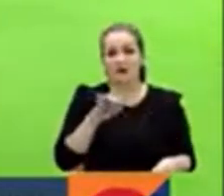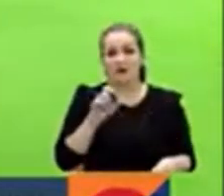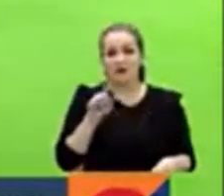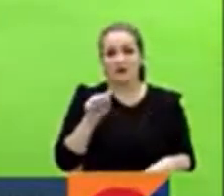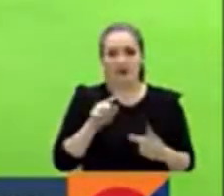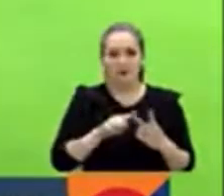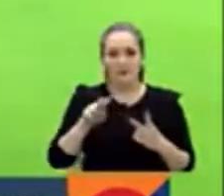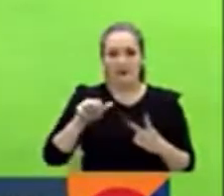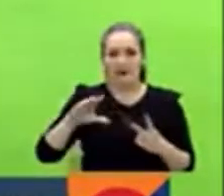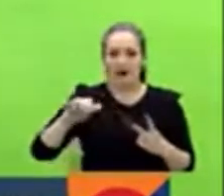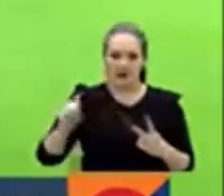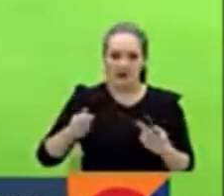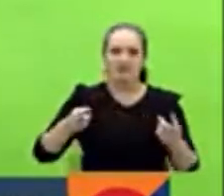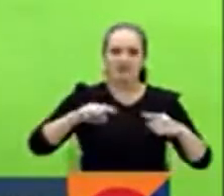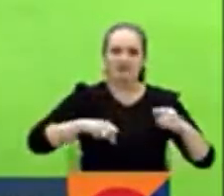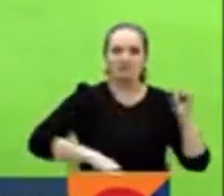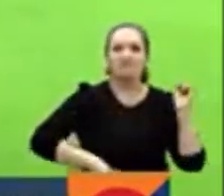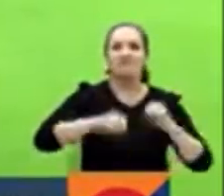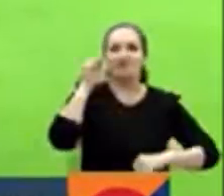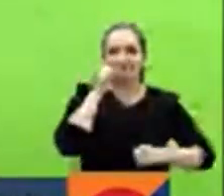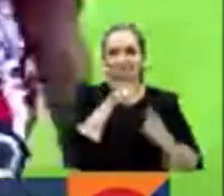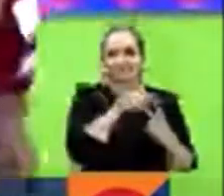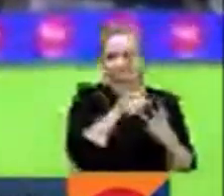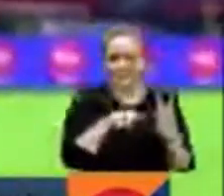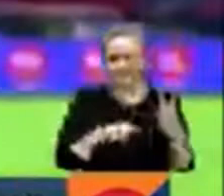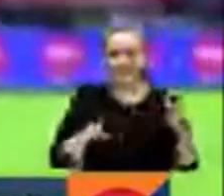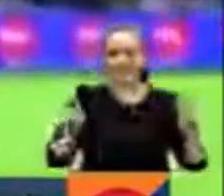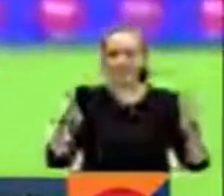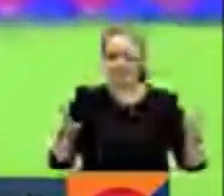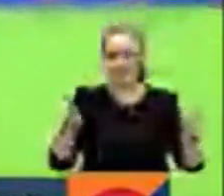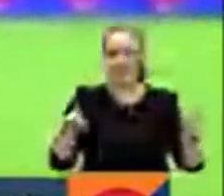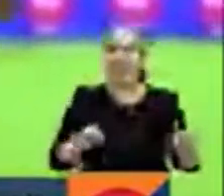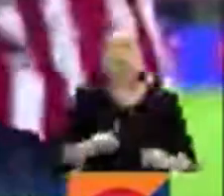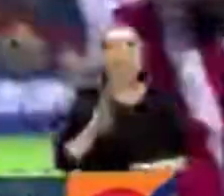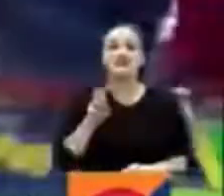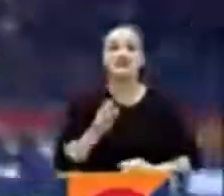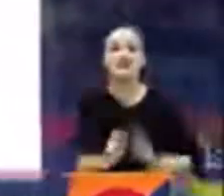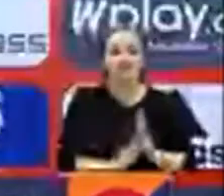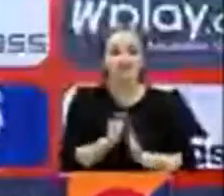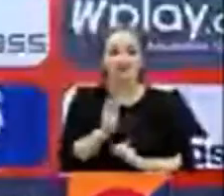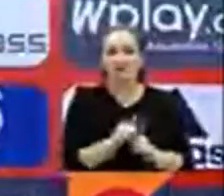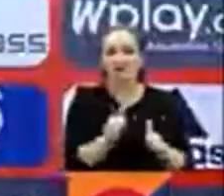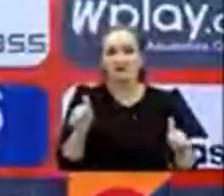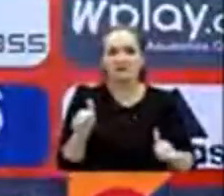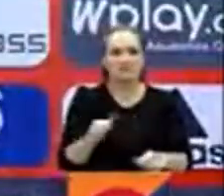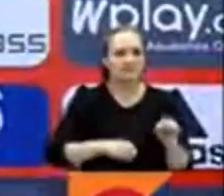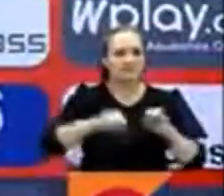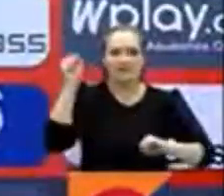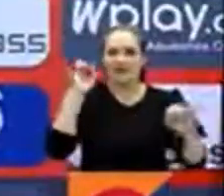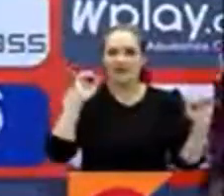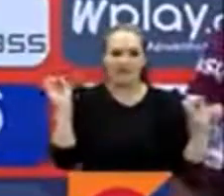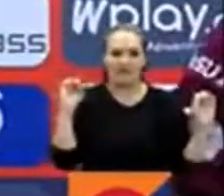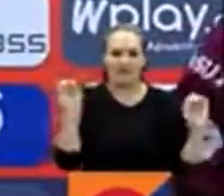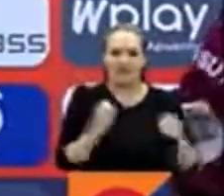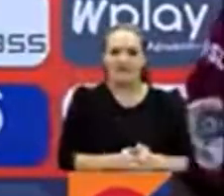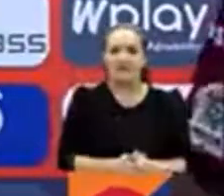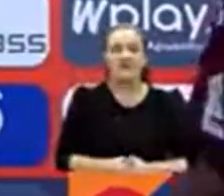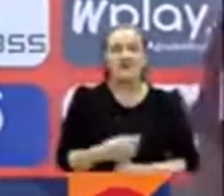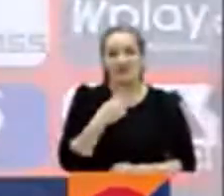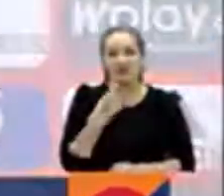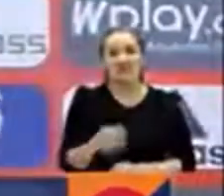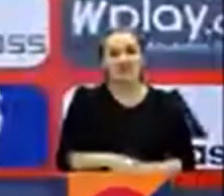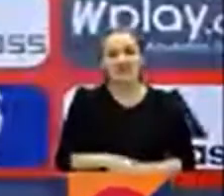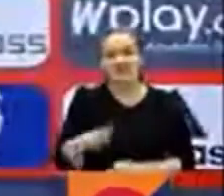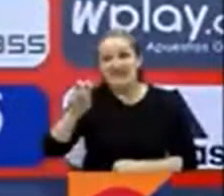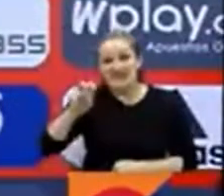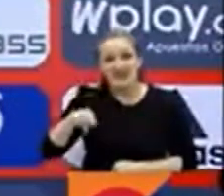triunfo en casa en un partido polémico para los pijaos, que suman ya 7 partidos sin ganar. Nos ha pitado 8 penaltis. Es muy duro, muy difícil, muy